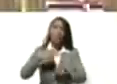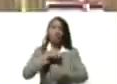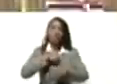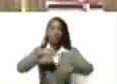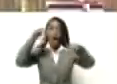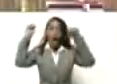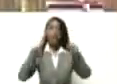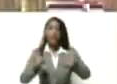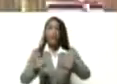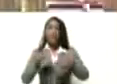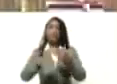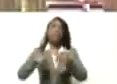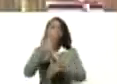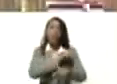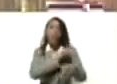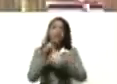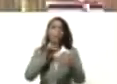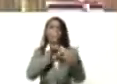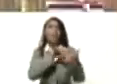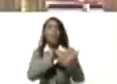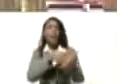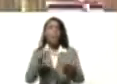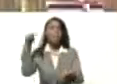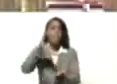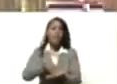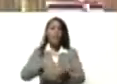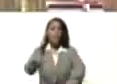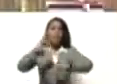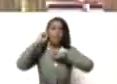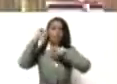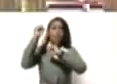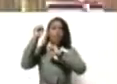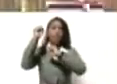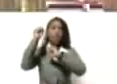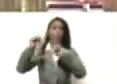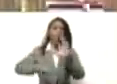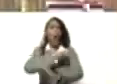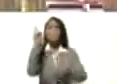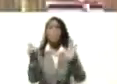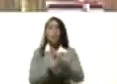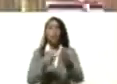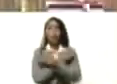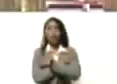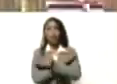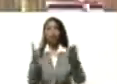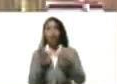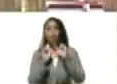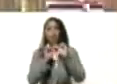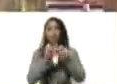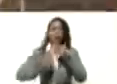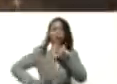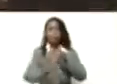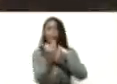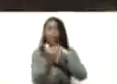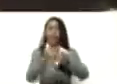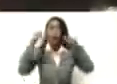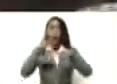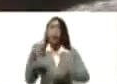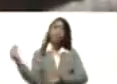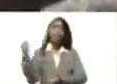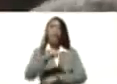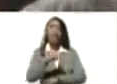después de esas batallas de pie victoriosos entero y dispuestos a seguir adelante hoy más que